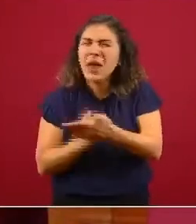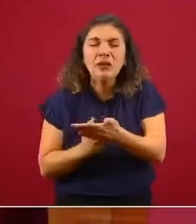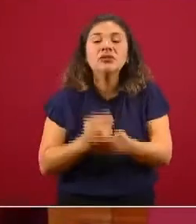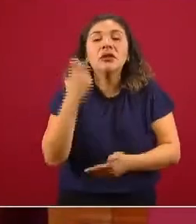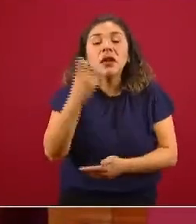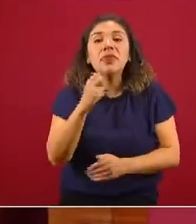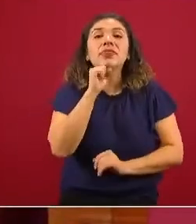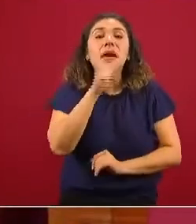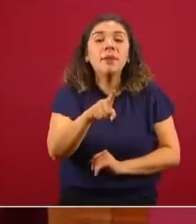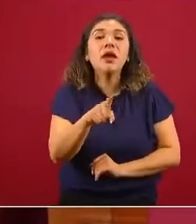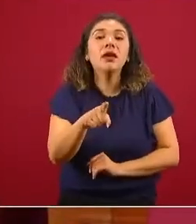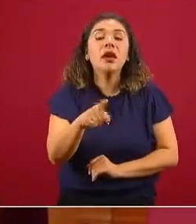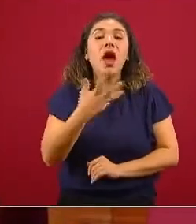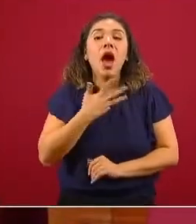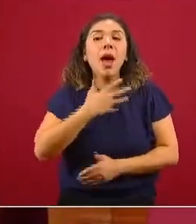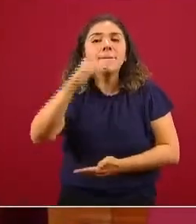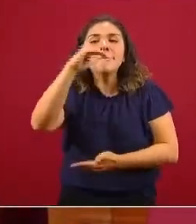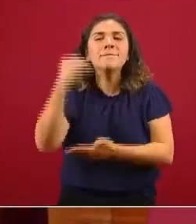enorme